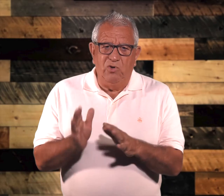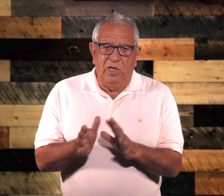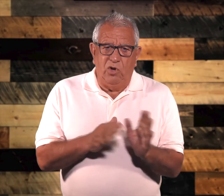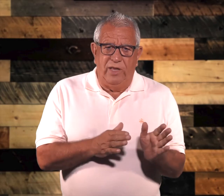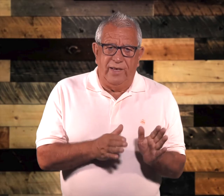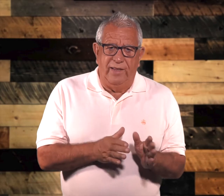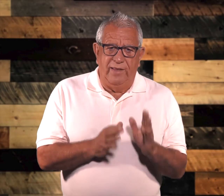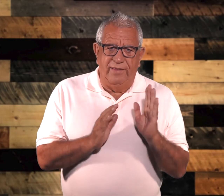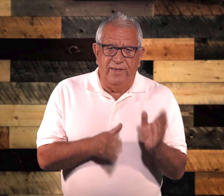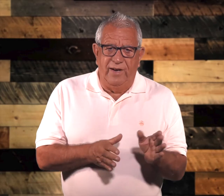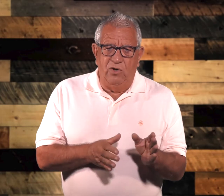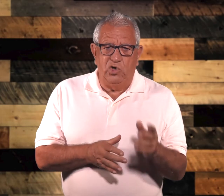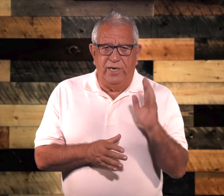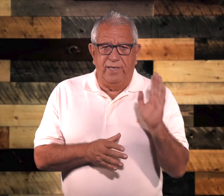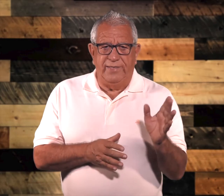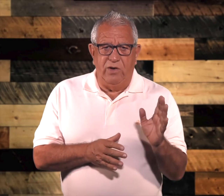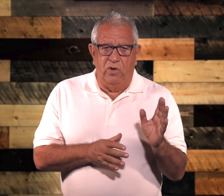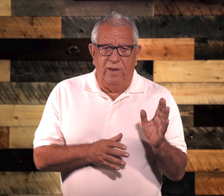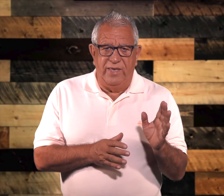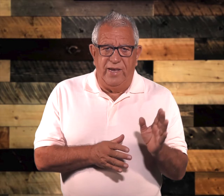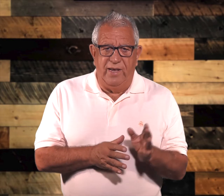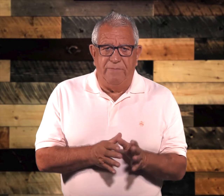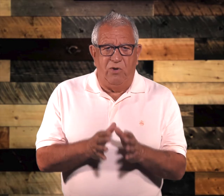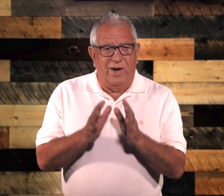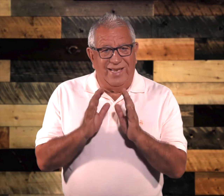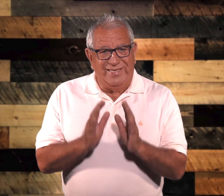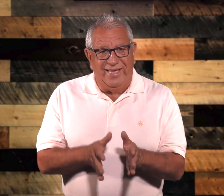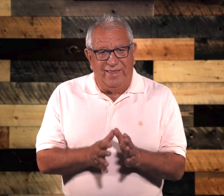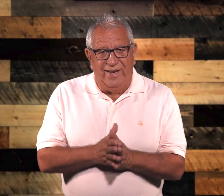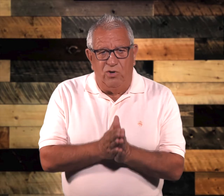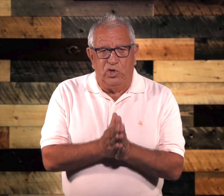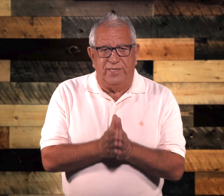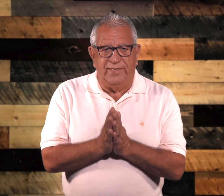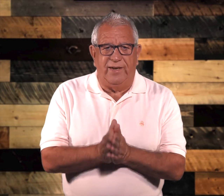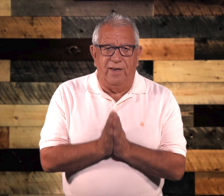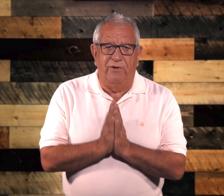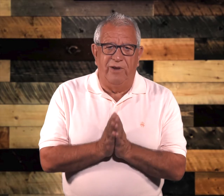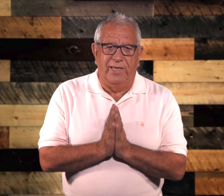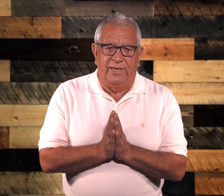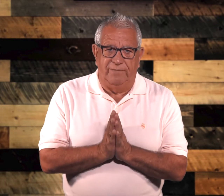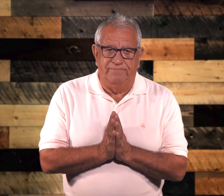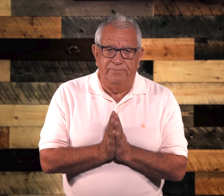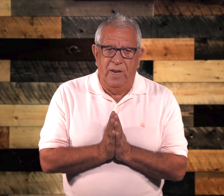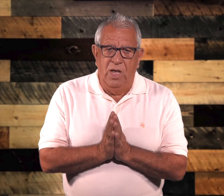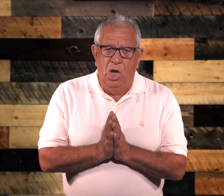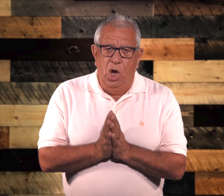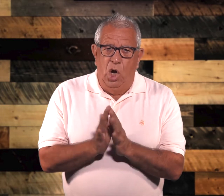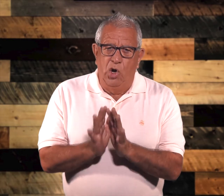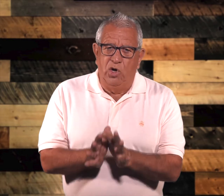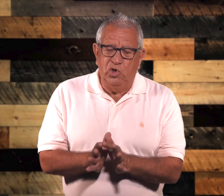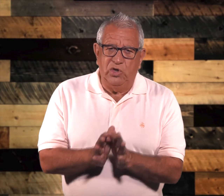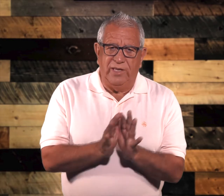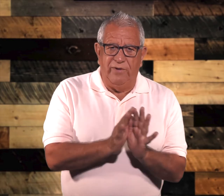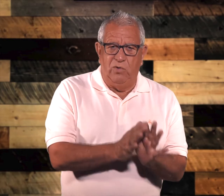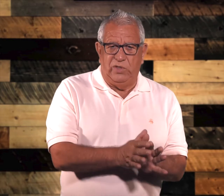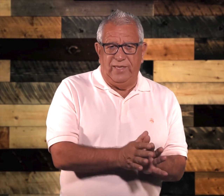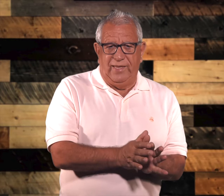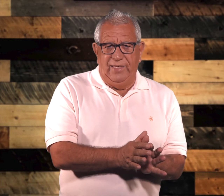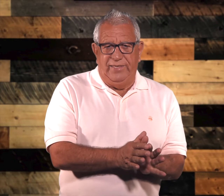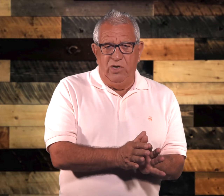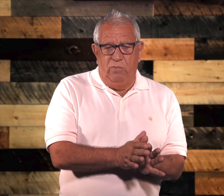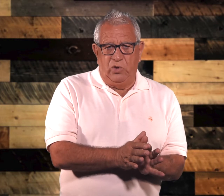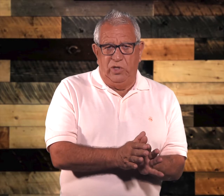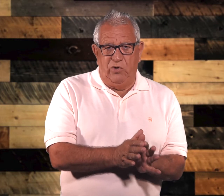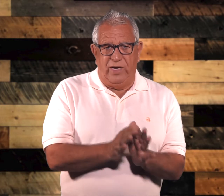dejamos el 'toque de queda' de 10 de la noche a 5 de la mañana pero a las 7 de la noche se cierra la vela está los negocios estaban a un